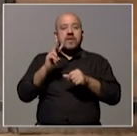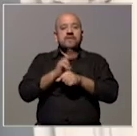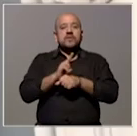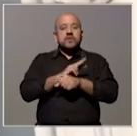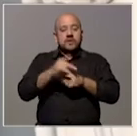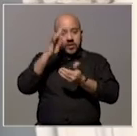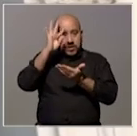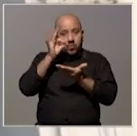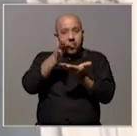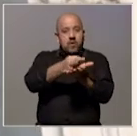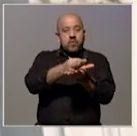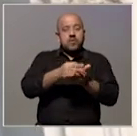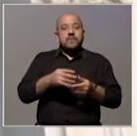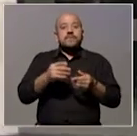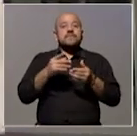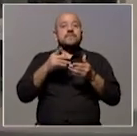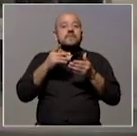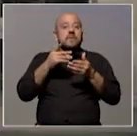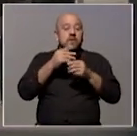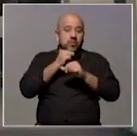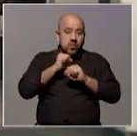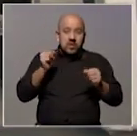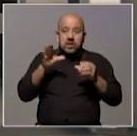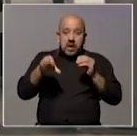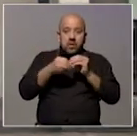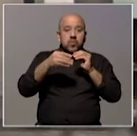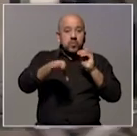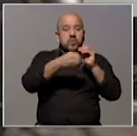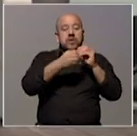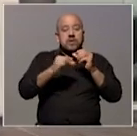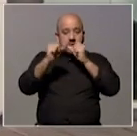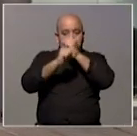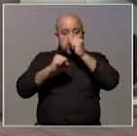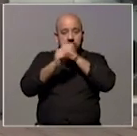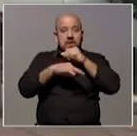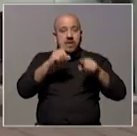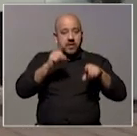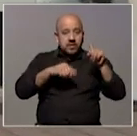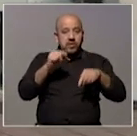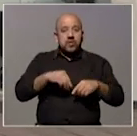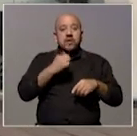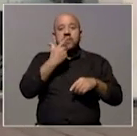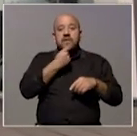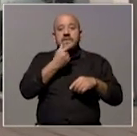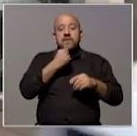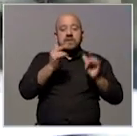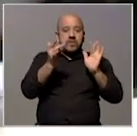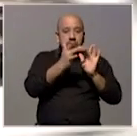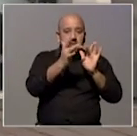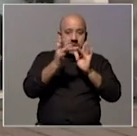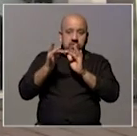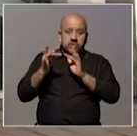fuego aspira que la junta puede incorporar tecnologías que colaboren con la gestión y faciliten el contacto con la ciudadanía